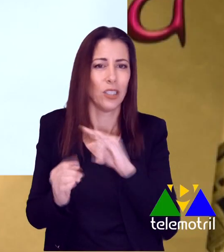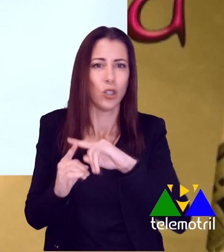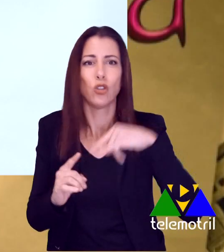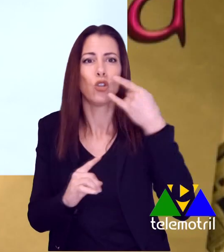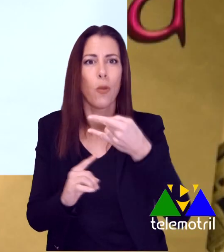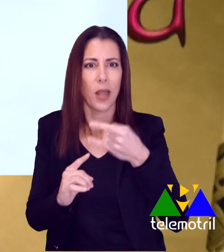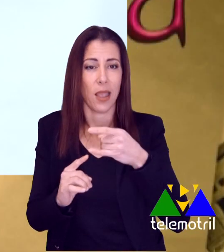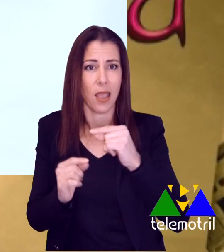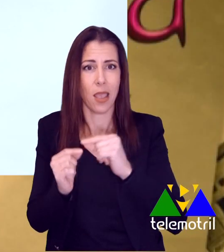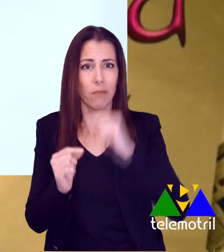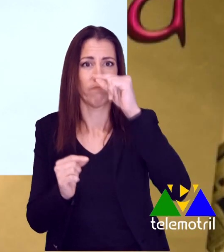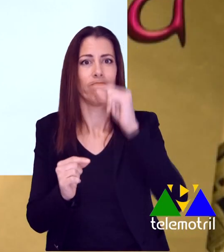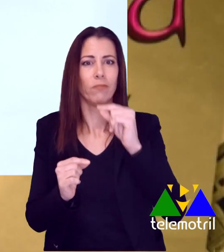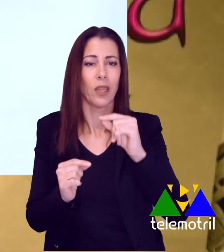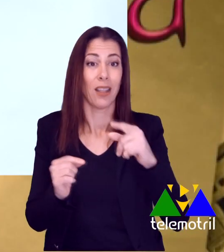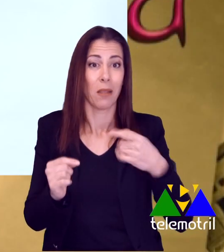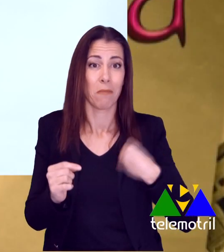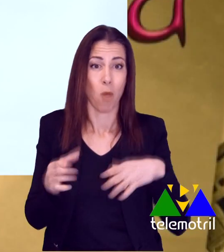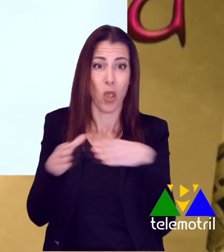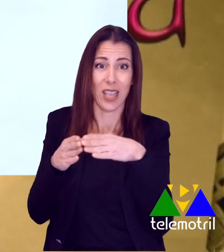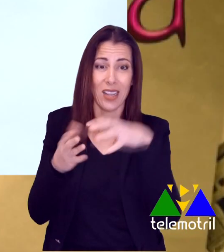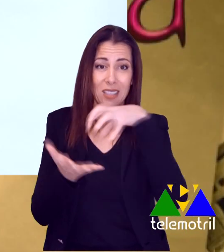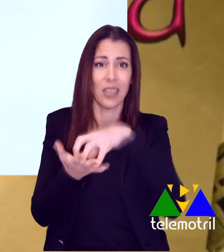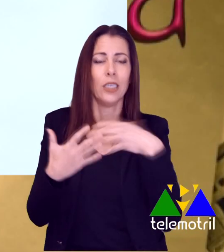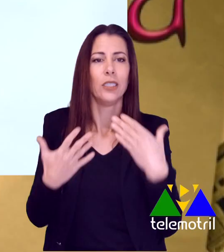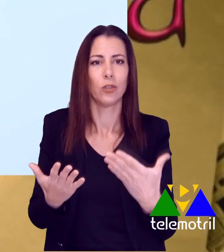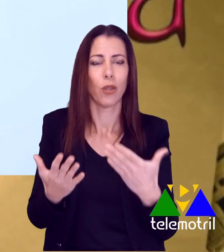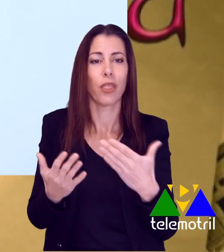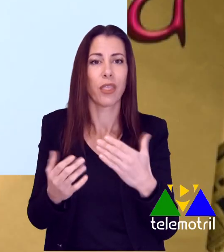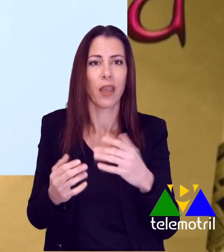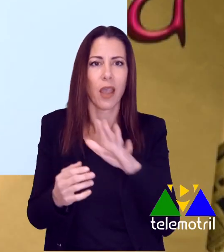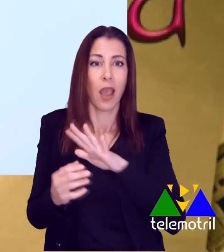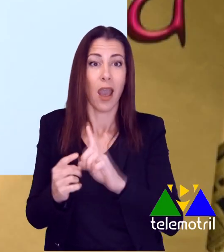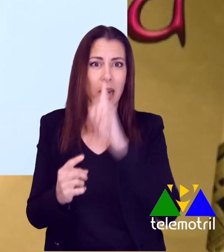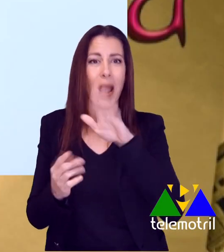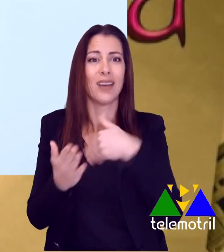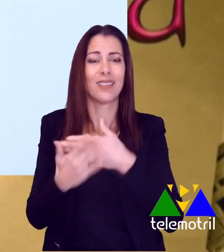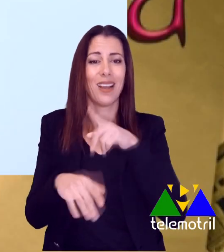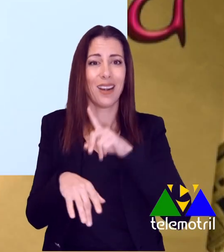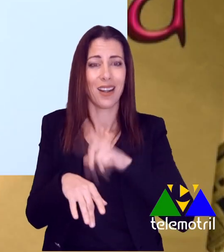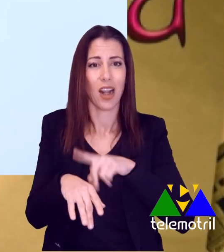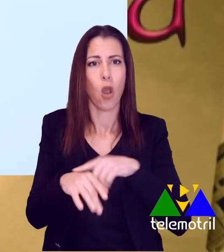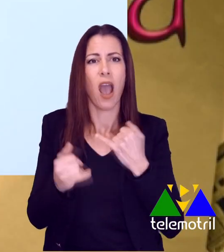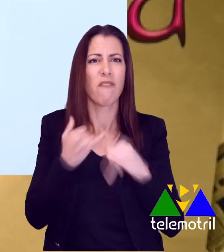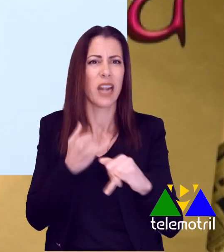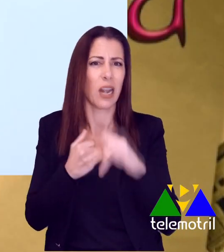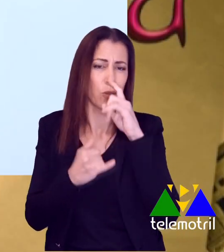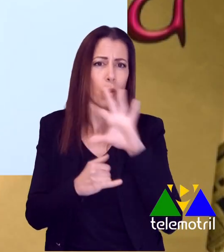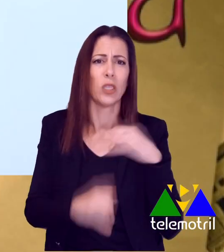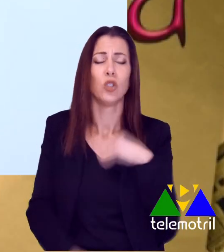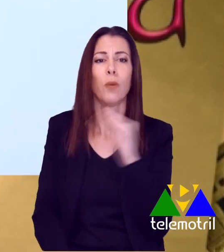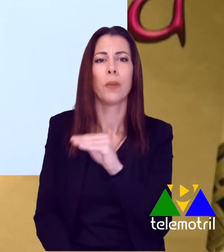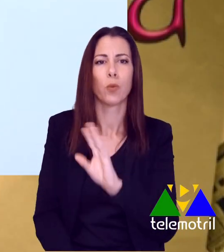la iglesia, ¿no? Y eso se le acentúa cuando se construye pues, la parte de arriba donde está el reloj, que se hace a finales de los 50. Una